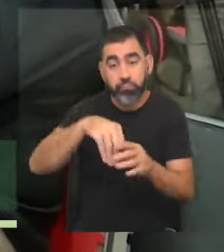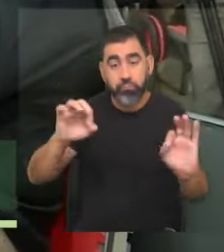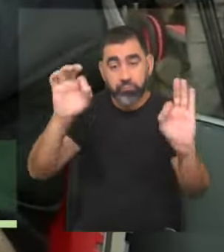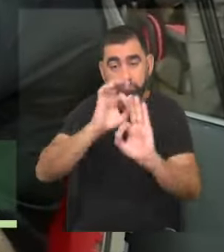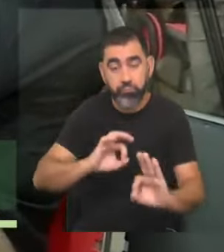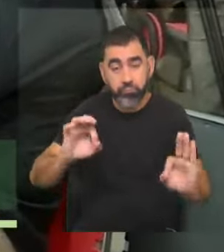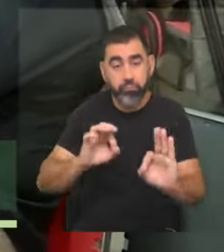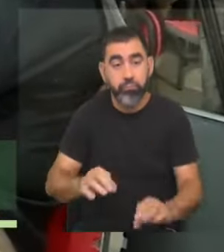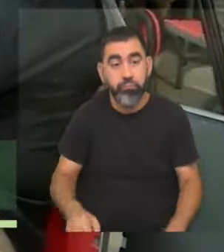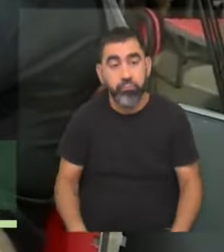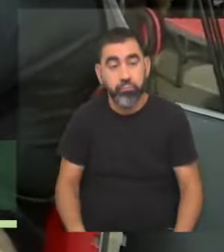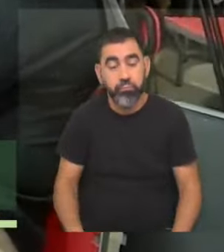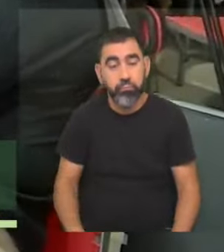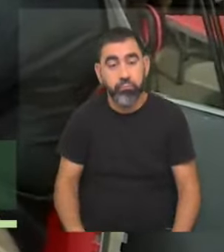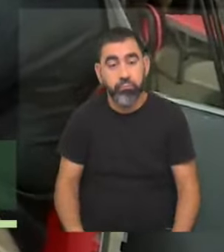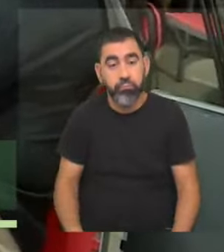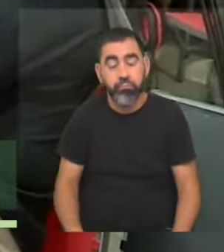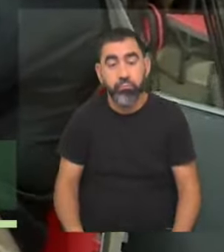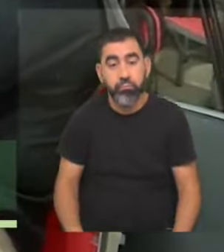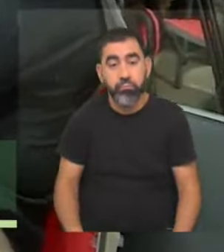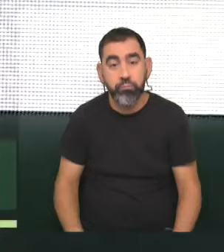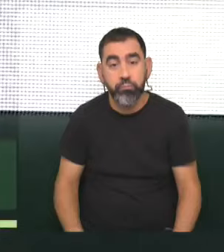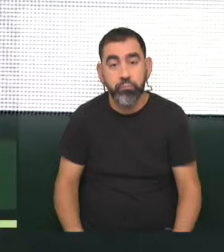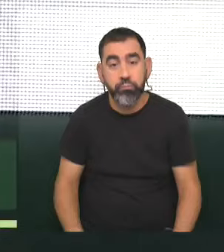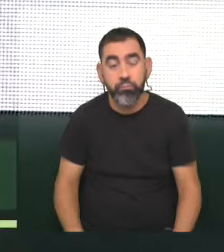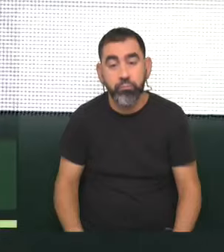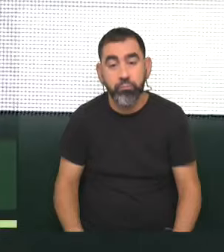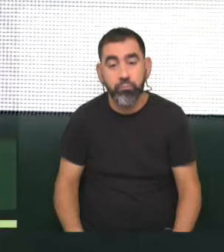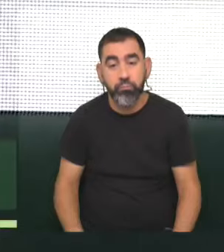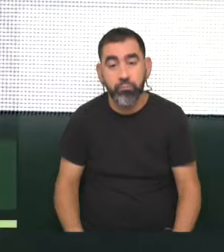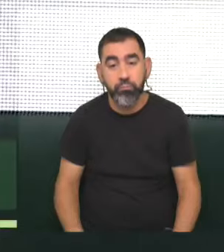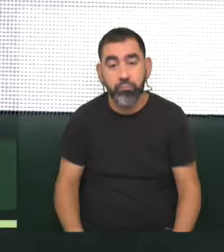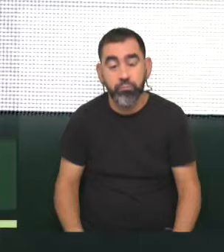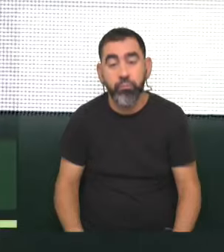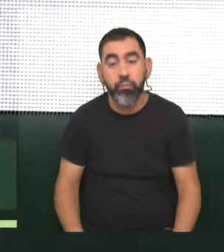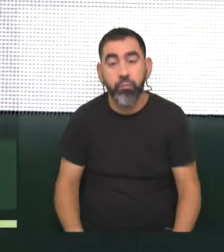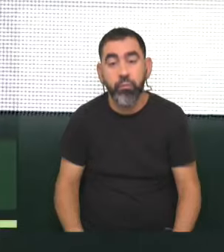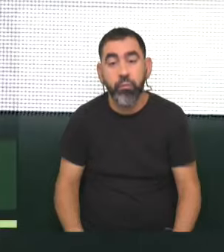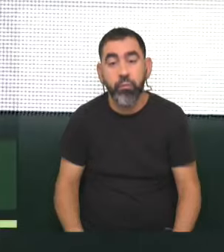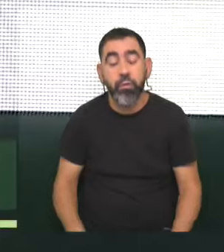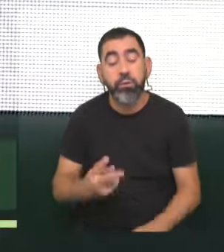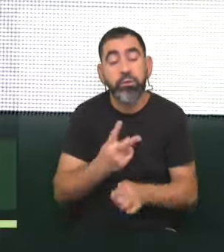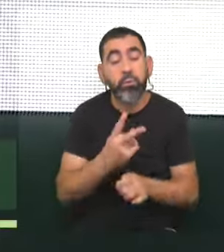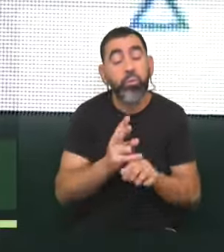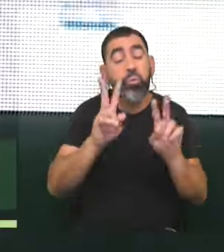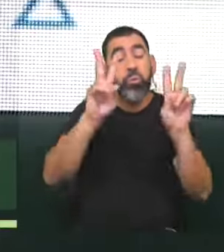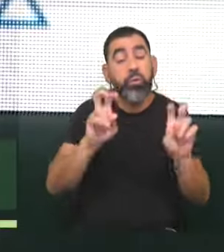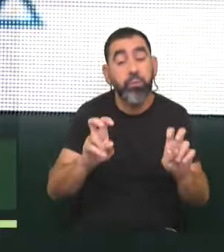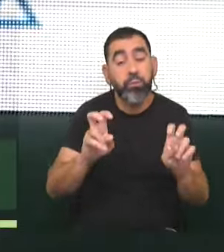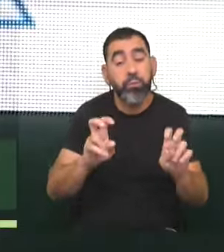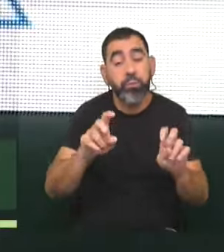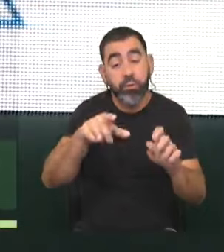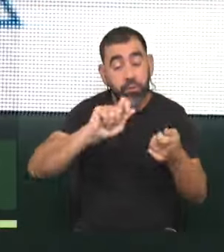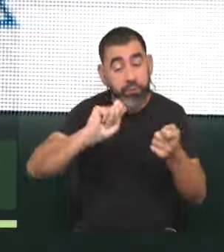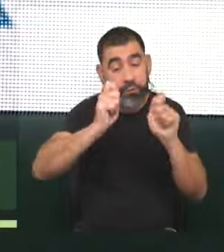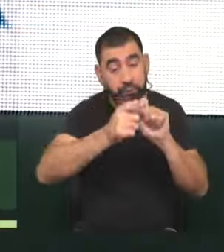prácticamente sigue considerando un mundo que fue y no un mundo que se viene y el segundo punto es que esta